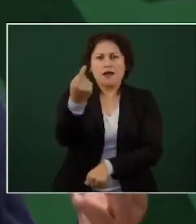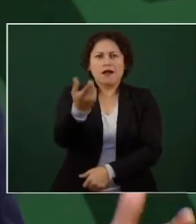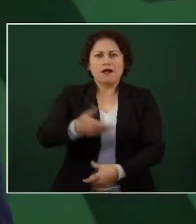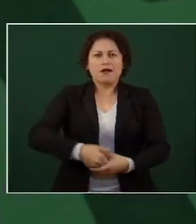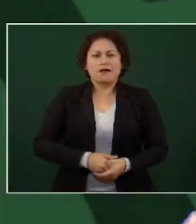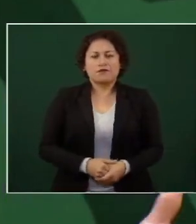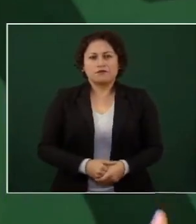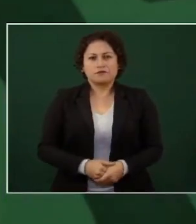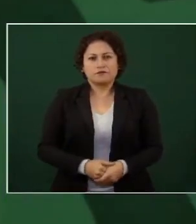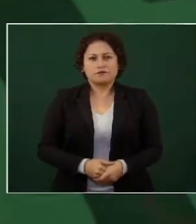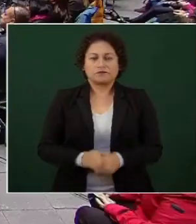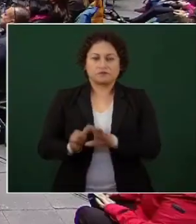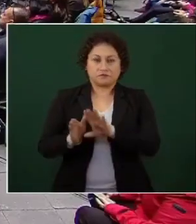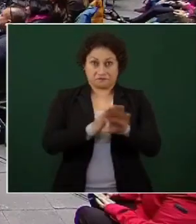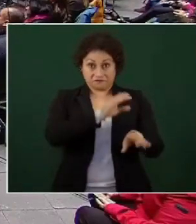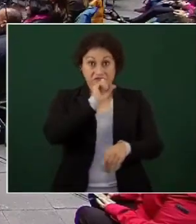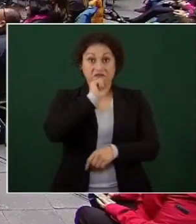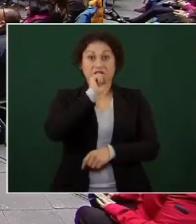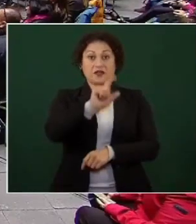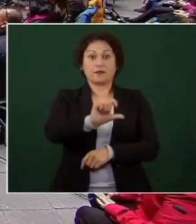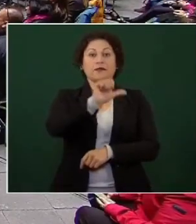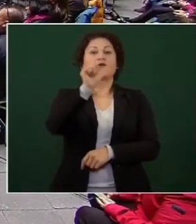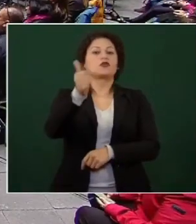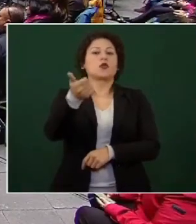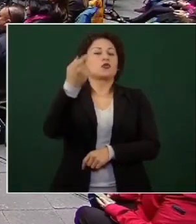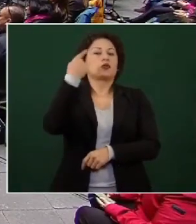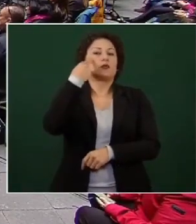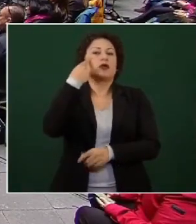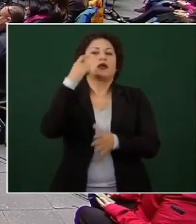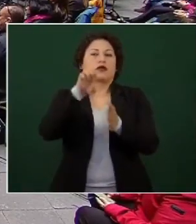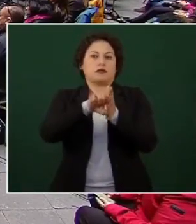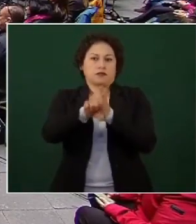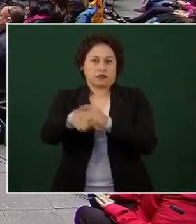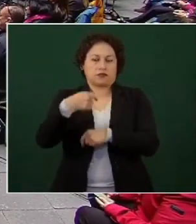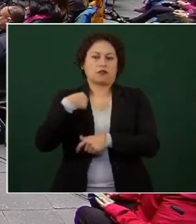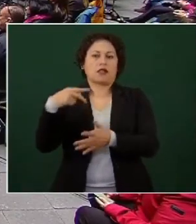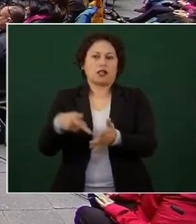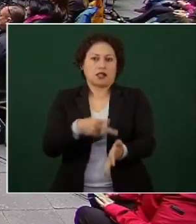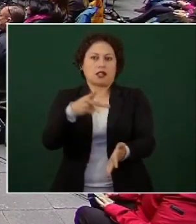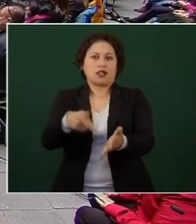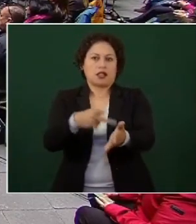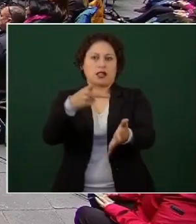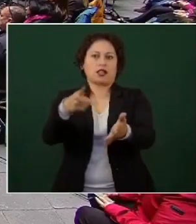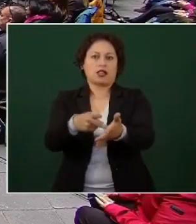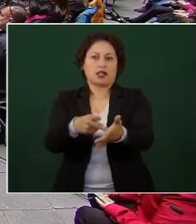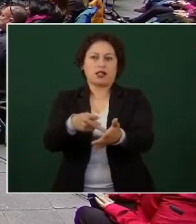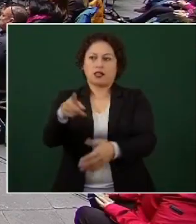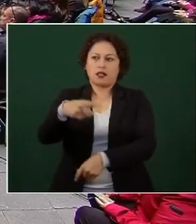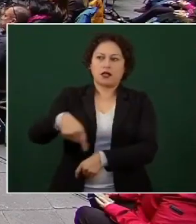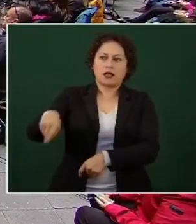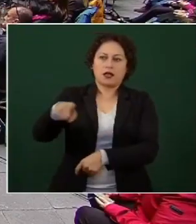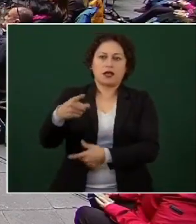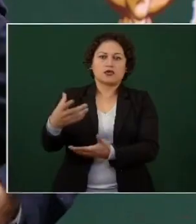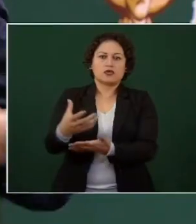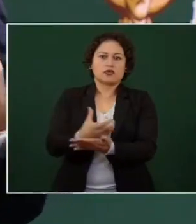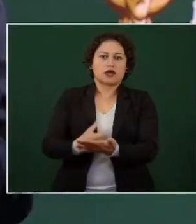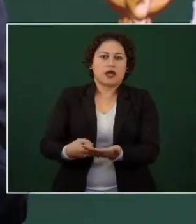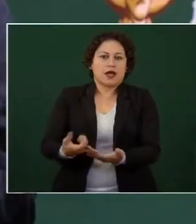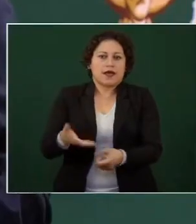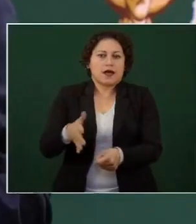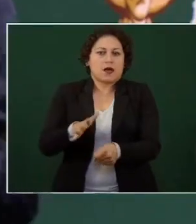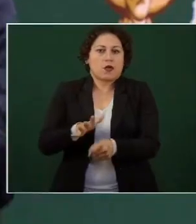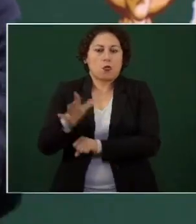que ganan solo que haya mano negra, que